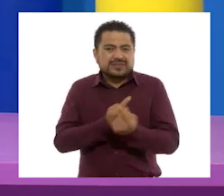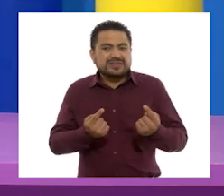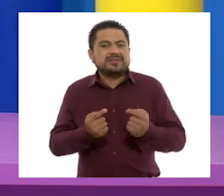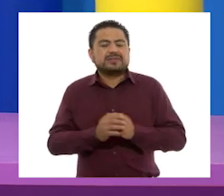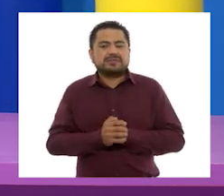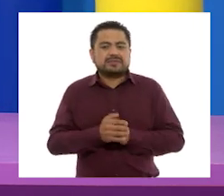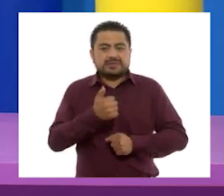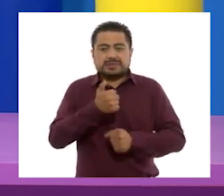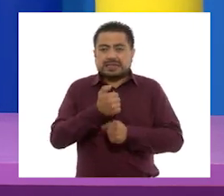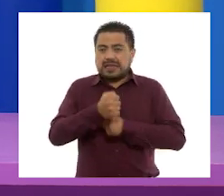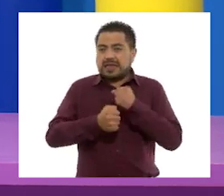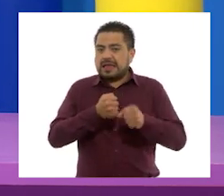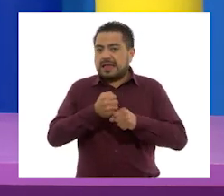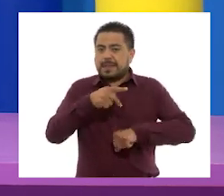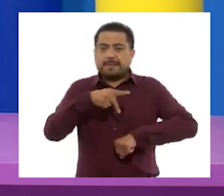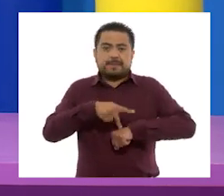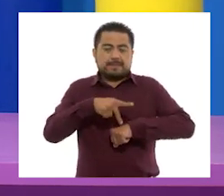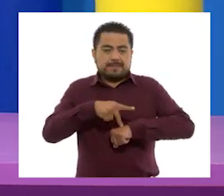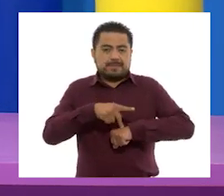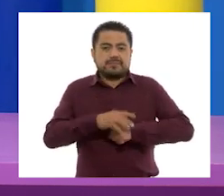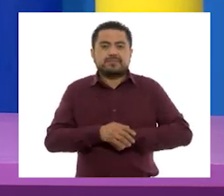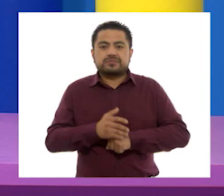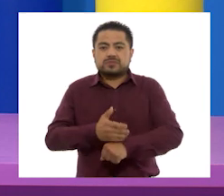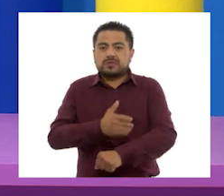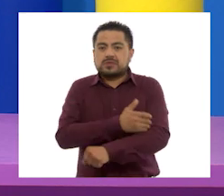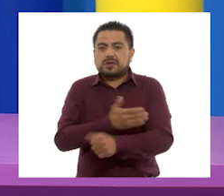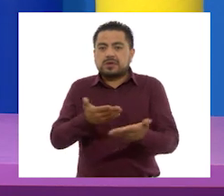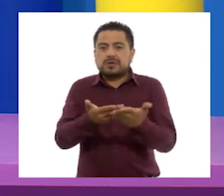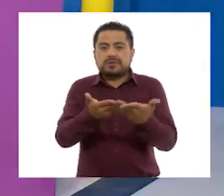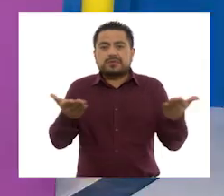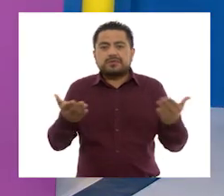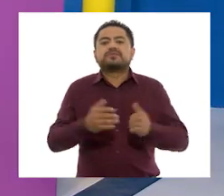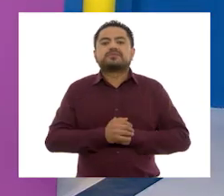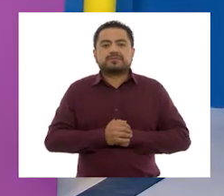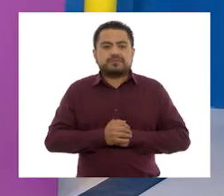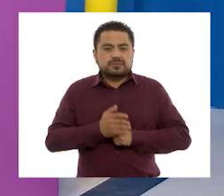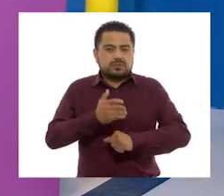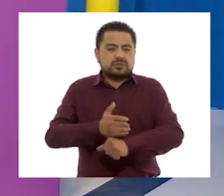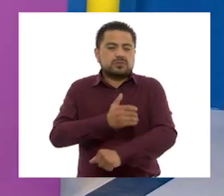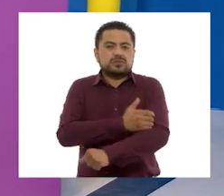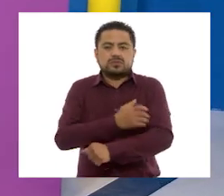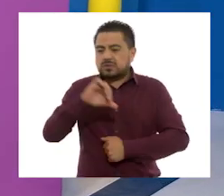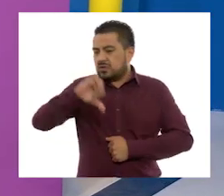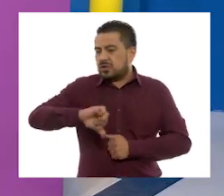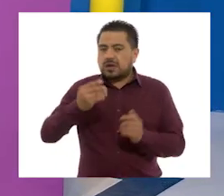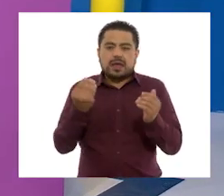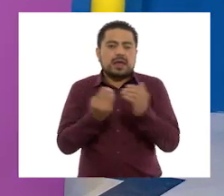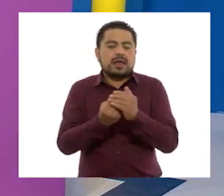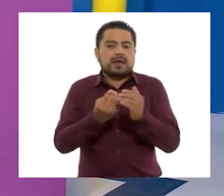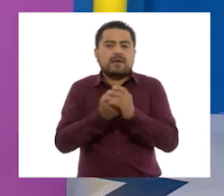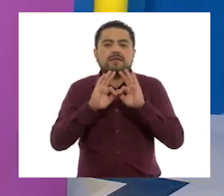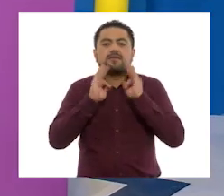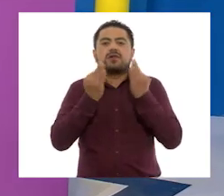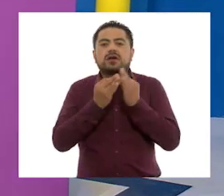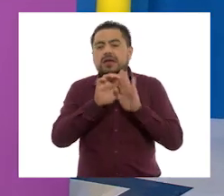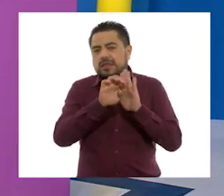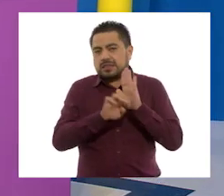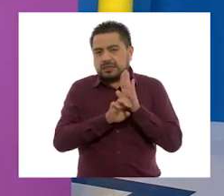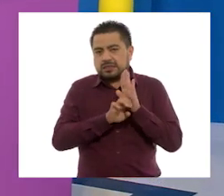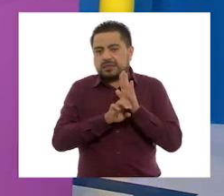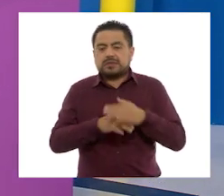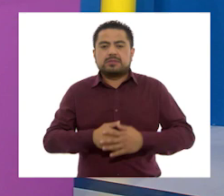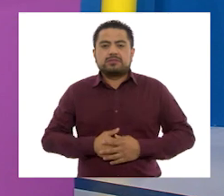de sexto grado, compañeros y compañeros, compañeras de esta clase de formación cívica y ética.